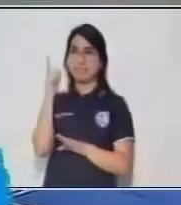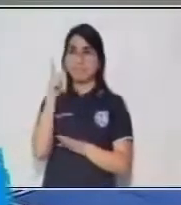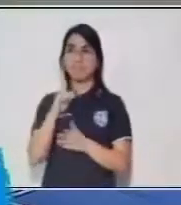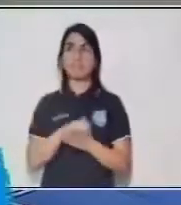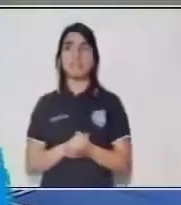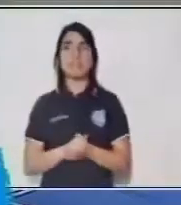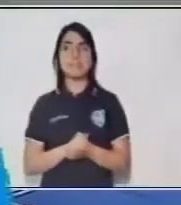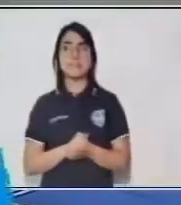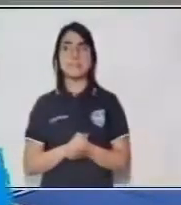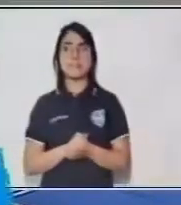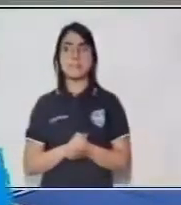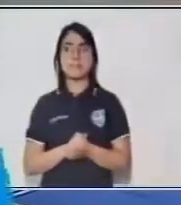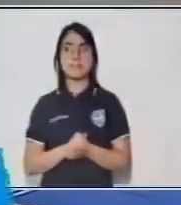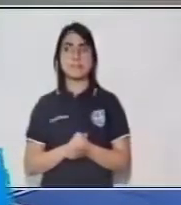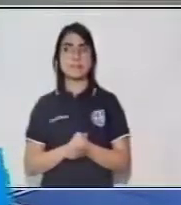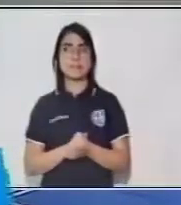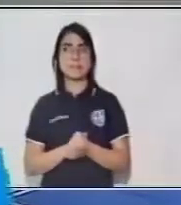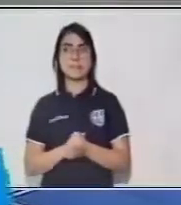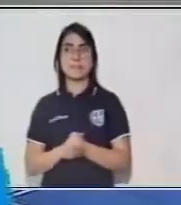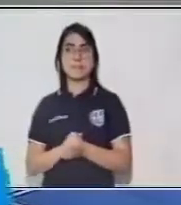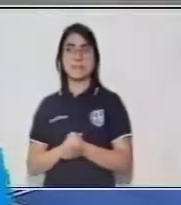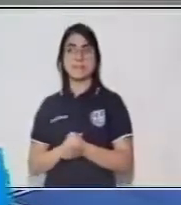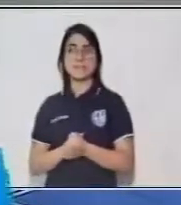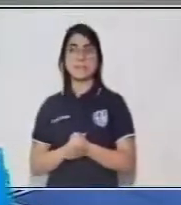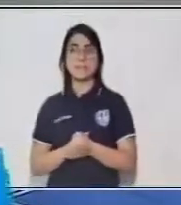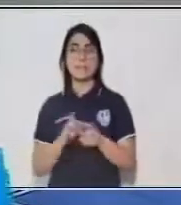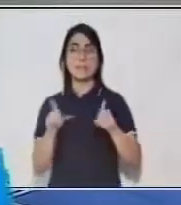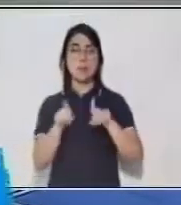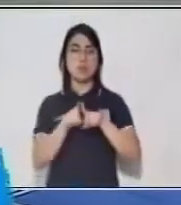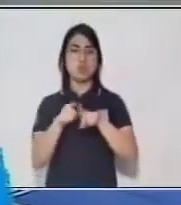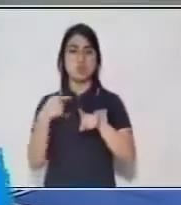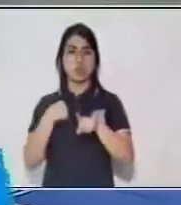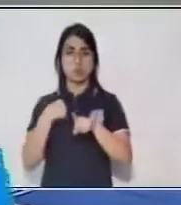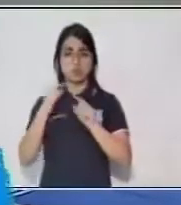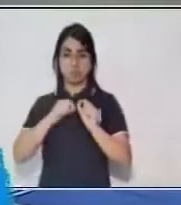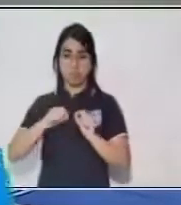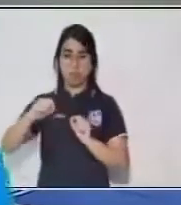2 espacios. Y la gráfica nos va a quedar así.